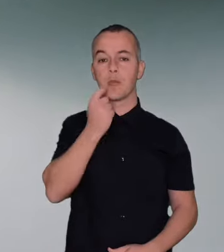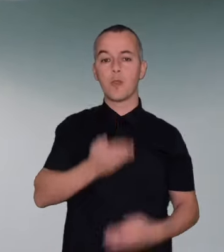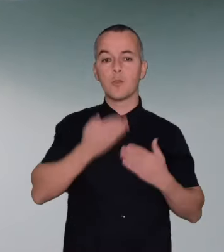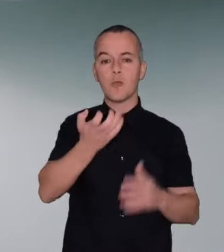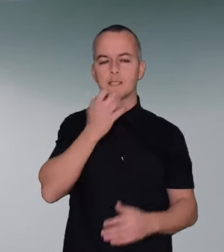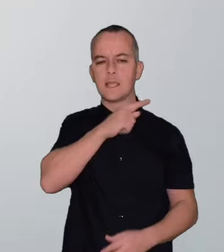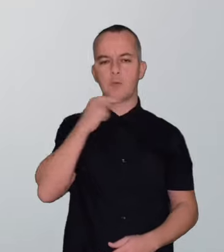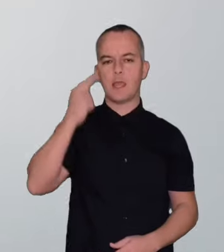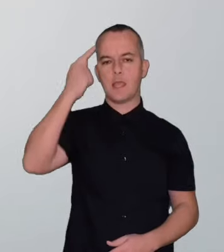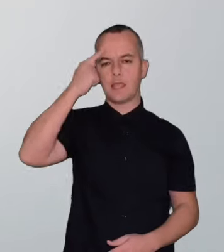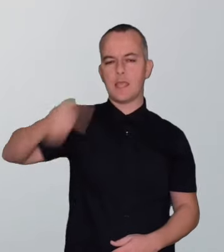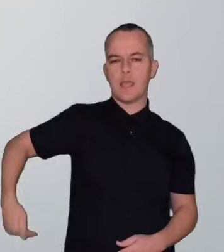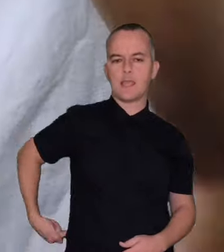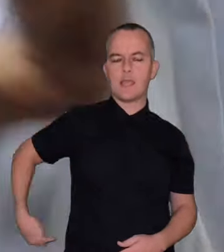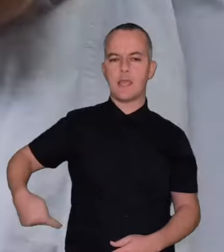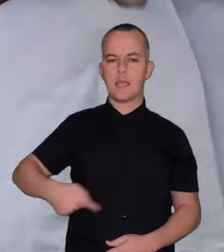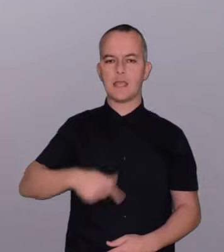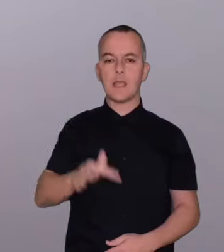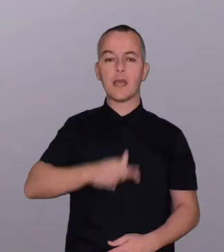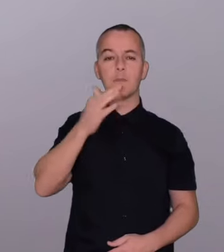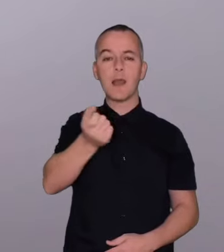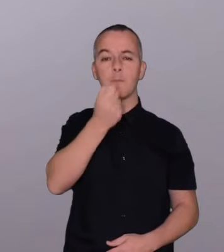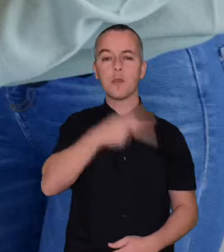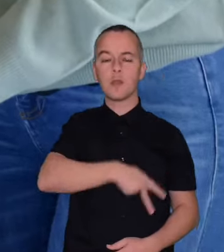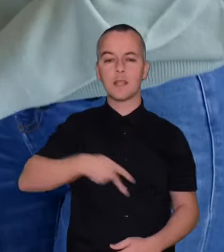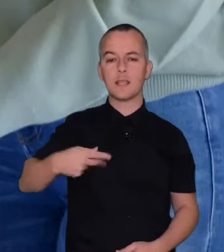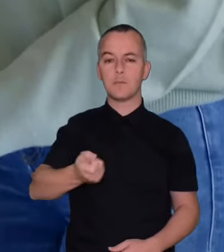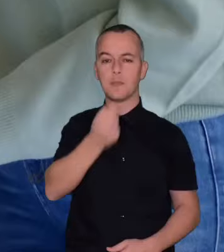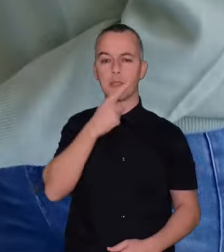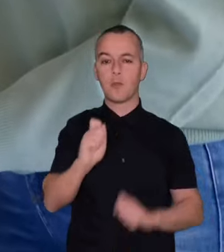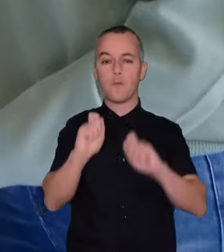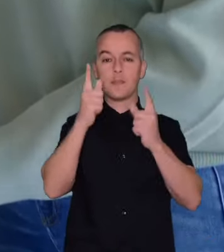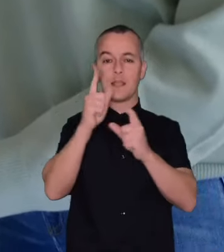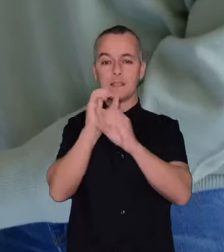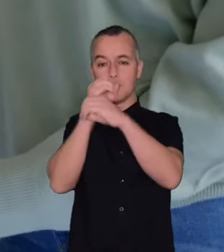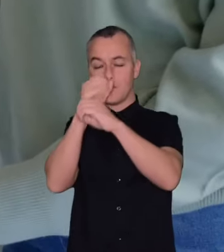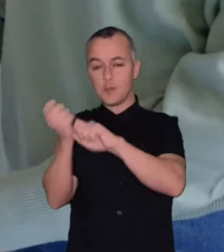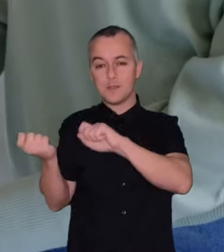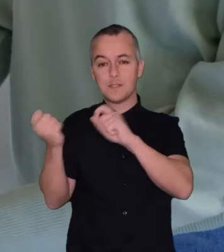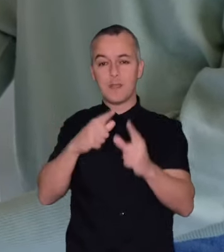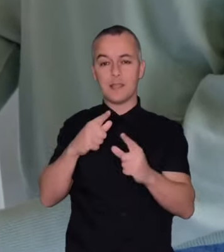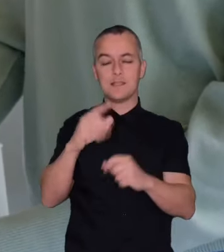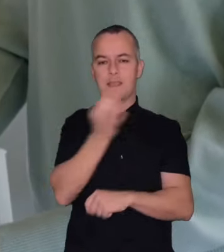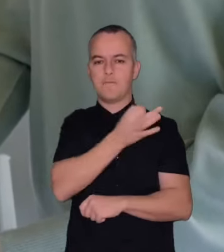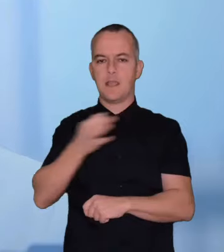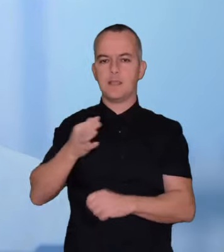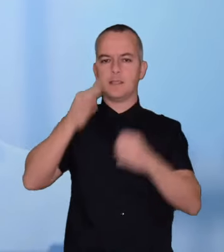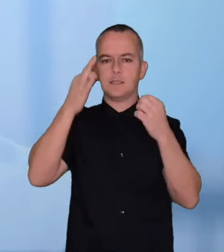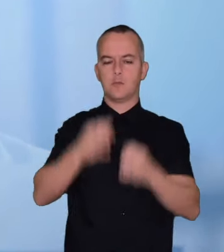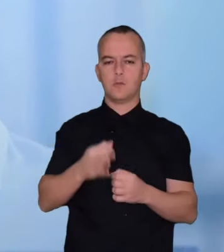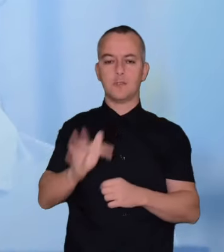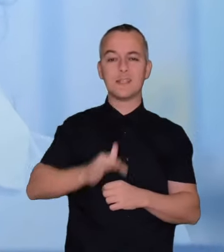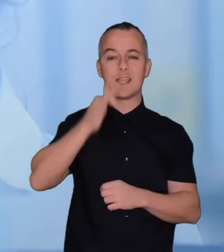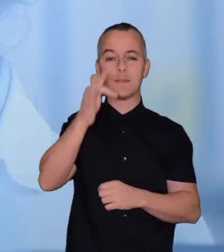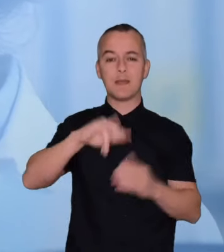Los medicamentos nos ayudan cuando duele aquí, aquí o aquí. Pero además los medicamentos genéricos y biosimilares son eficaces, seguros y